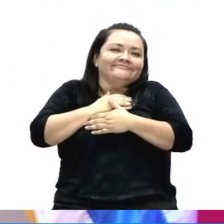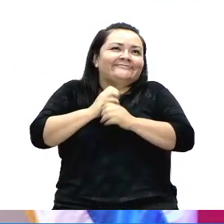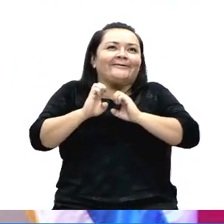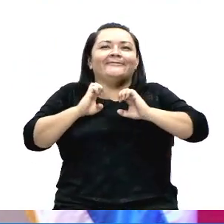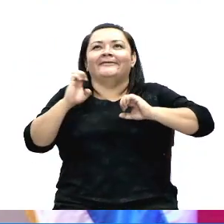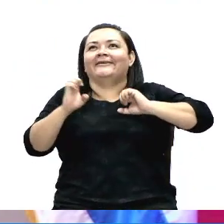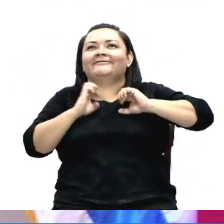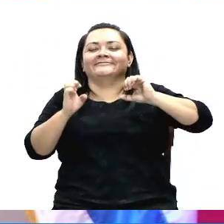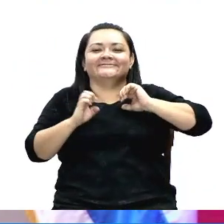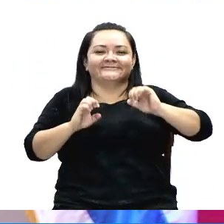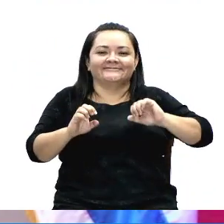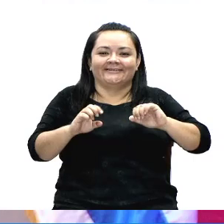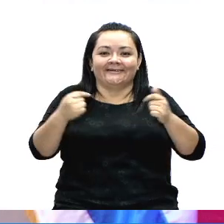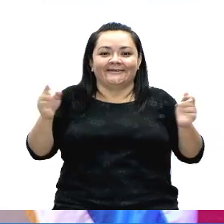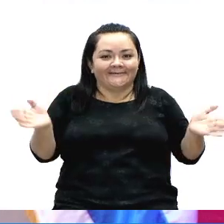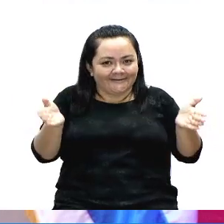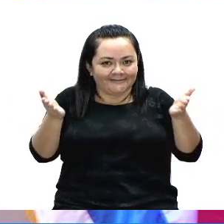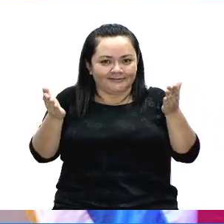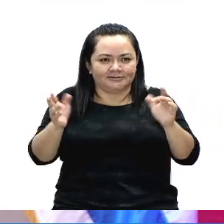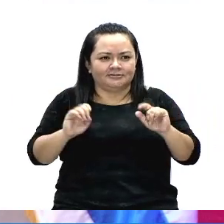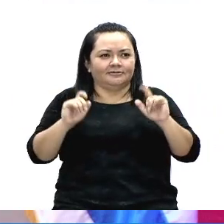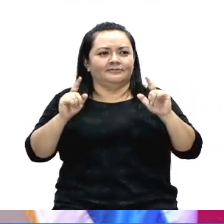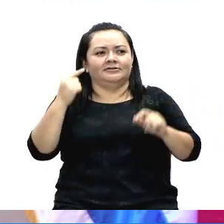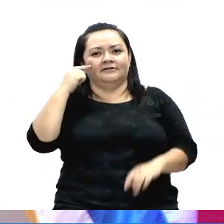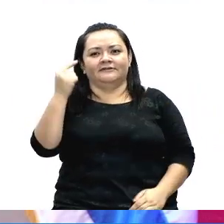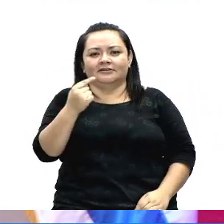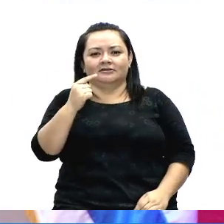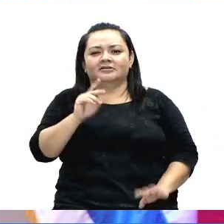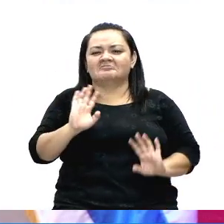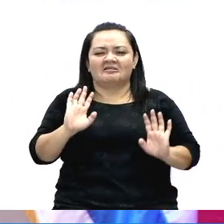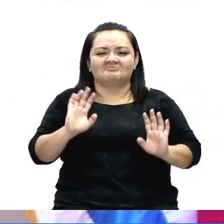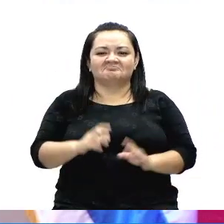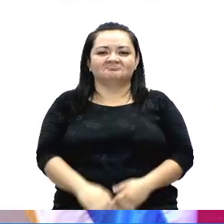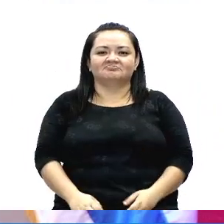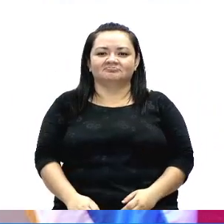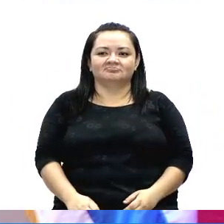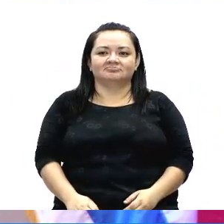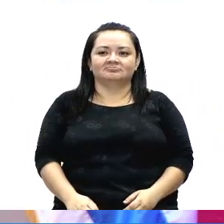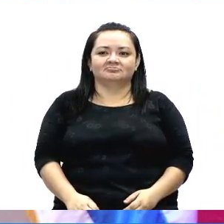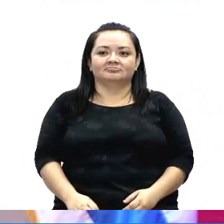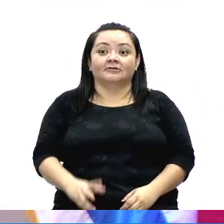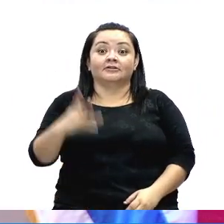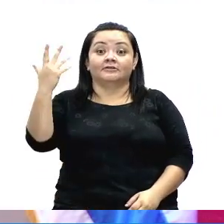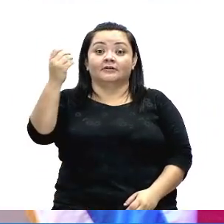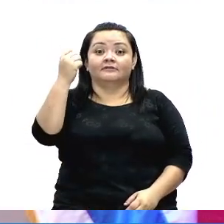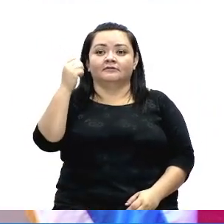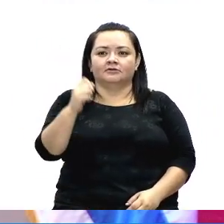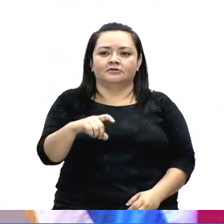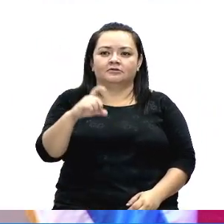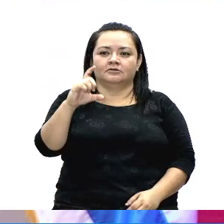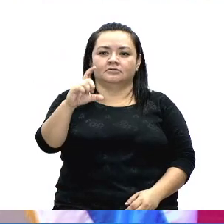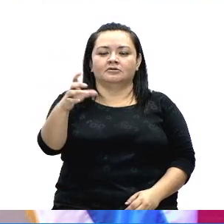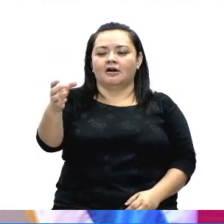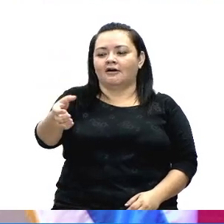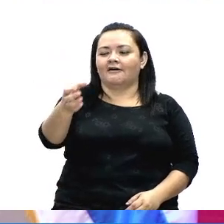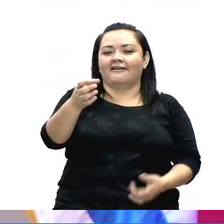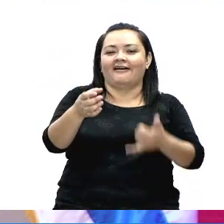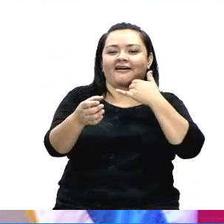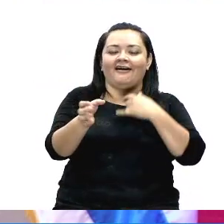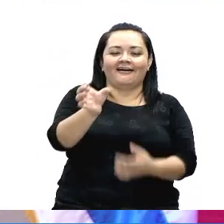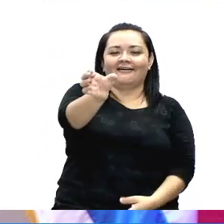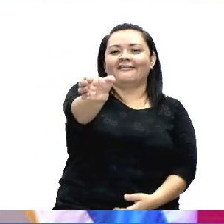chivo es tobillo van para adelante pero de repente ve aquel que no que su gran triunfo es poner una lata de cerveza